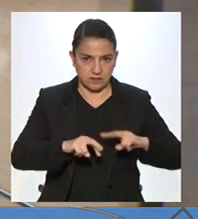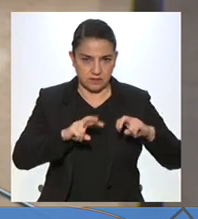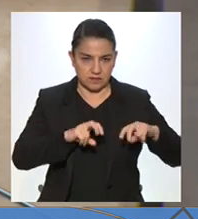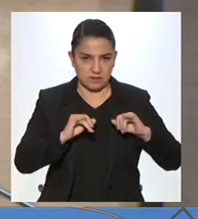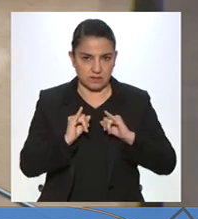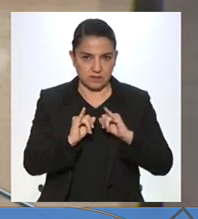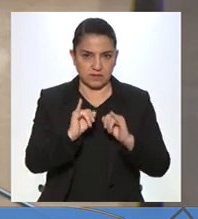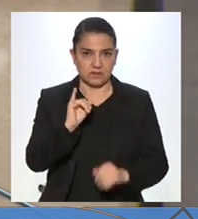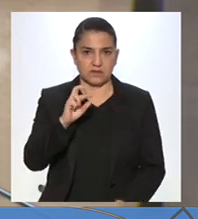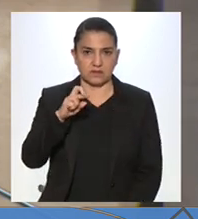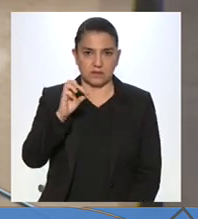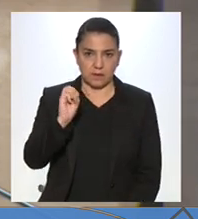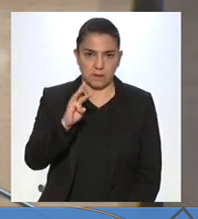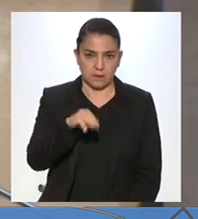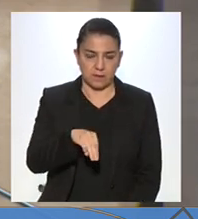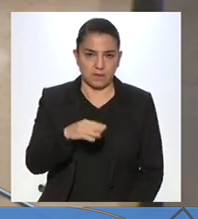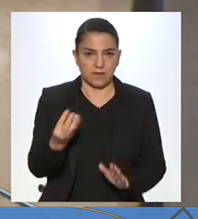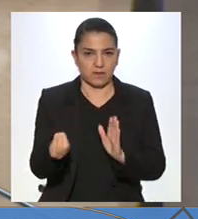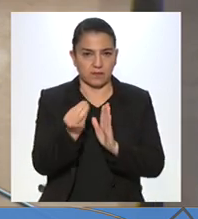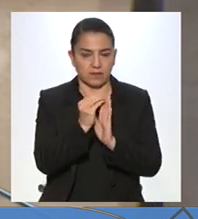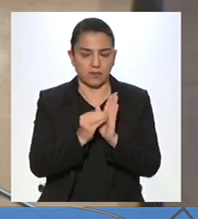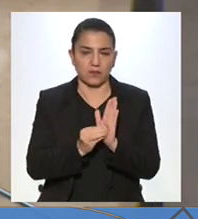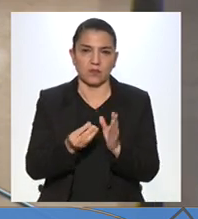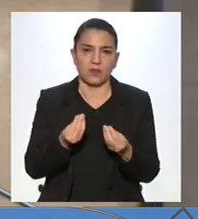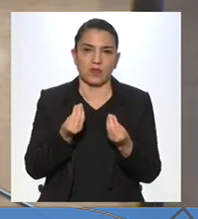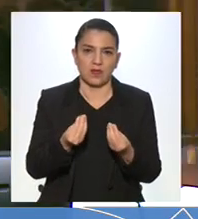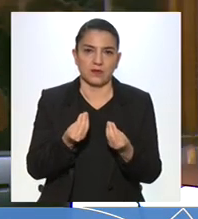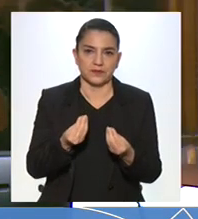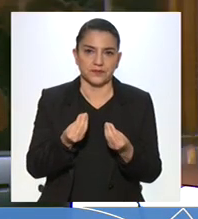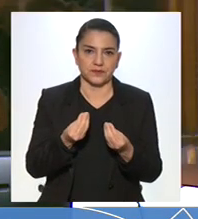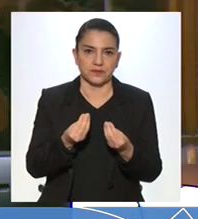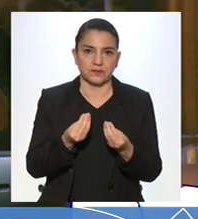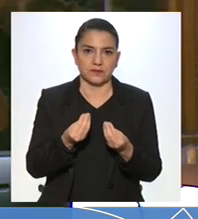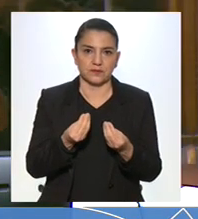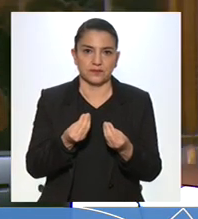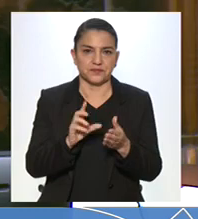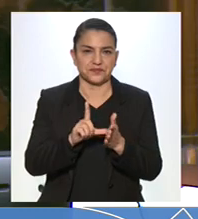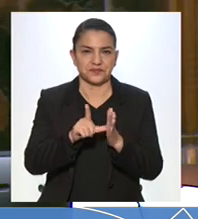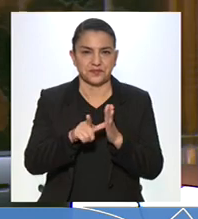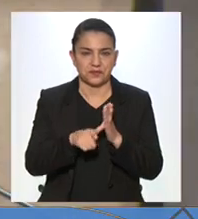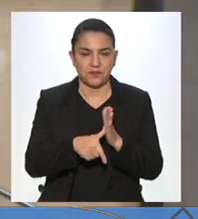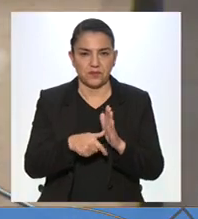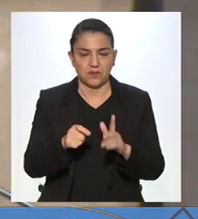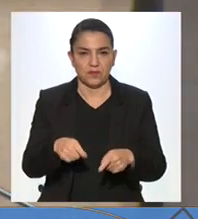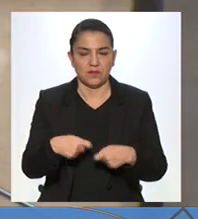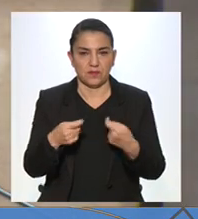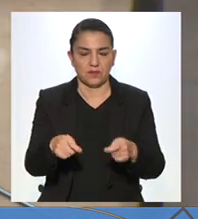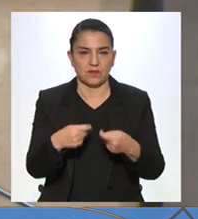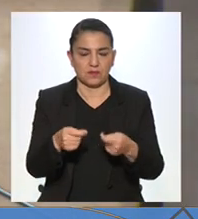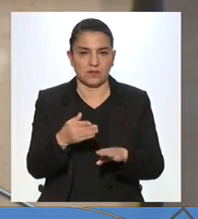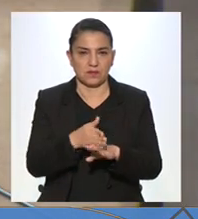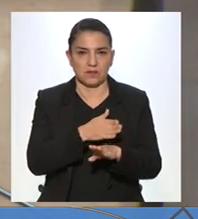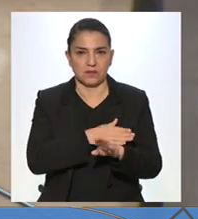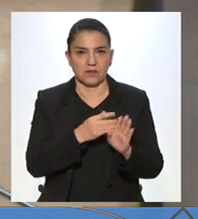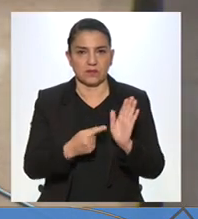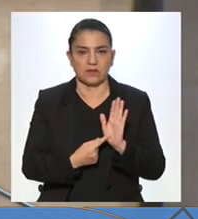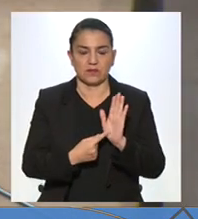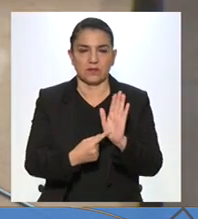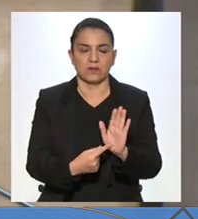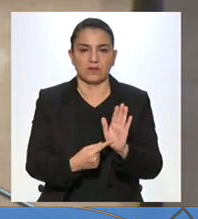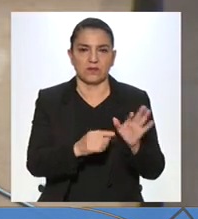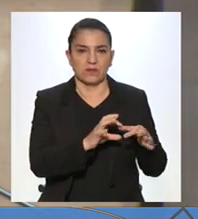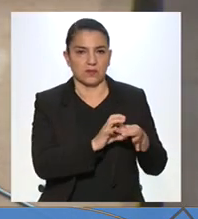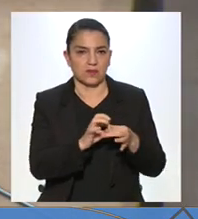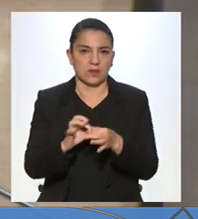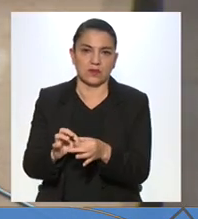el IPOM. Está recogido en la forma de una desaceleración del consumo. Está, de hecho, mencionado como uno de los